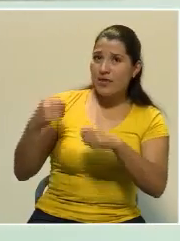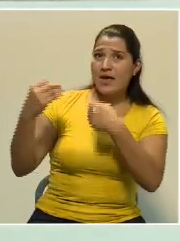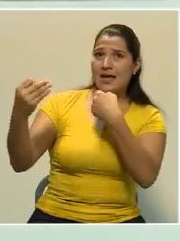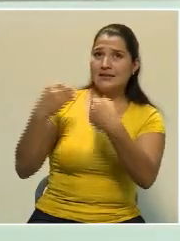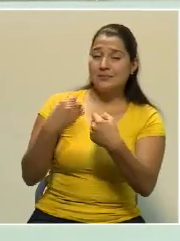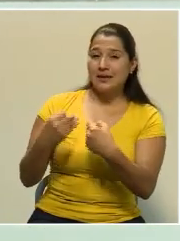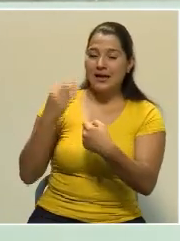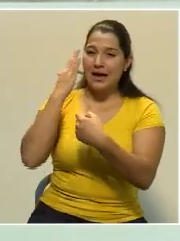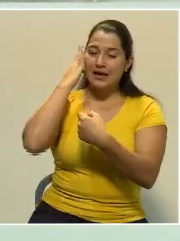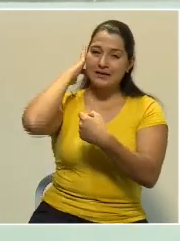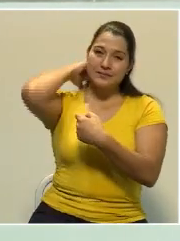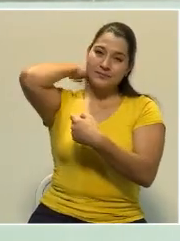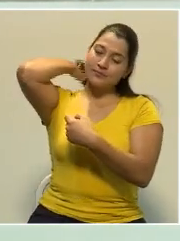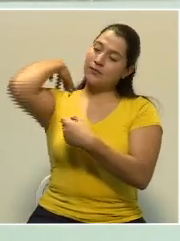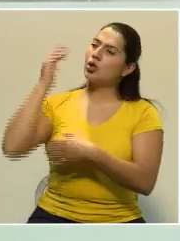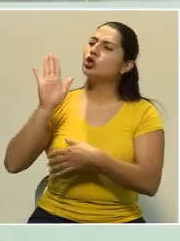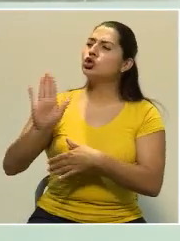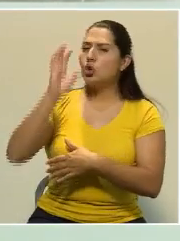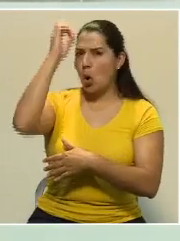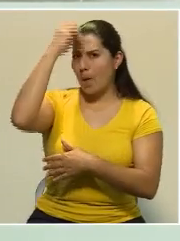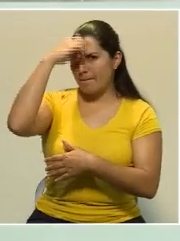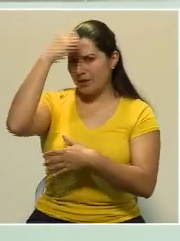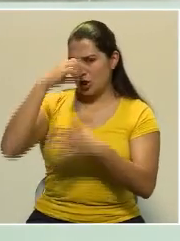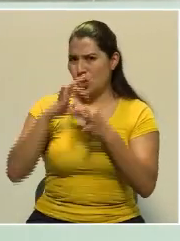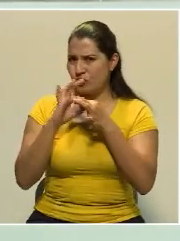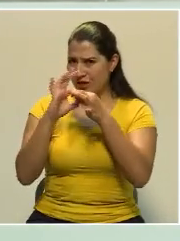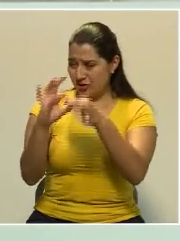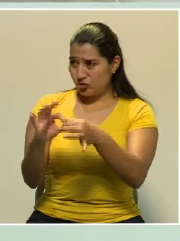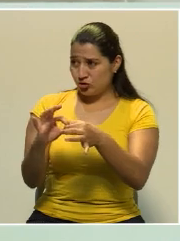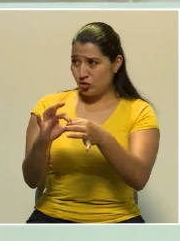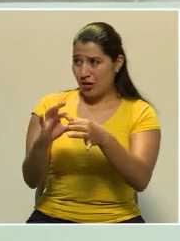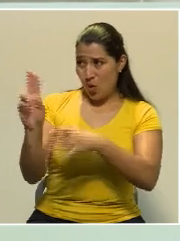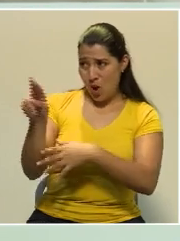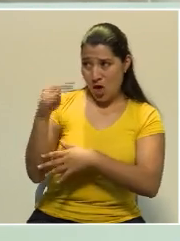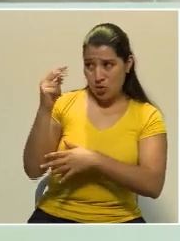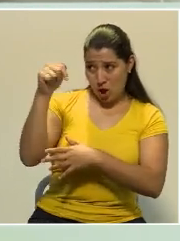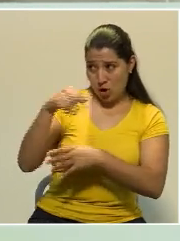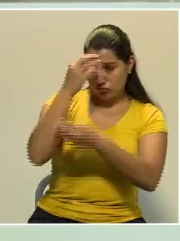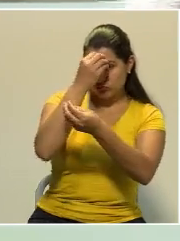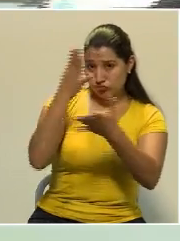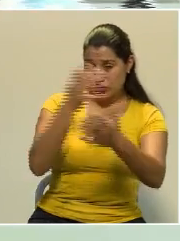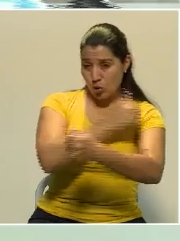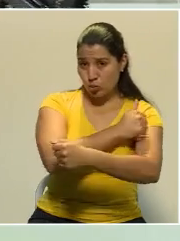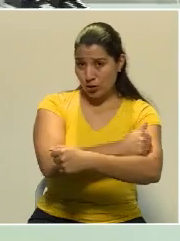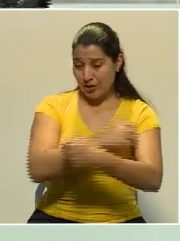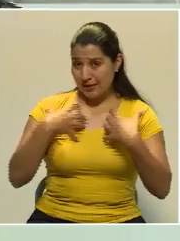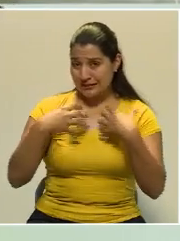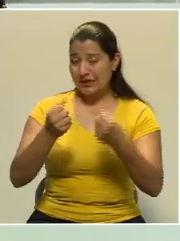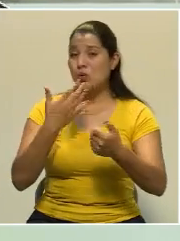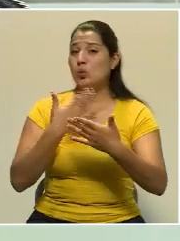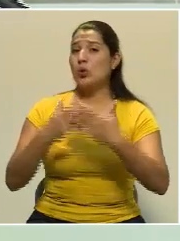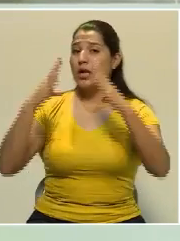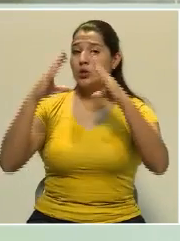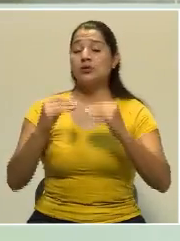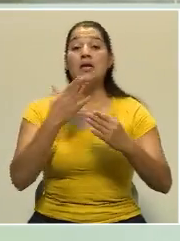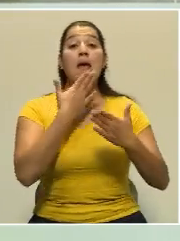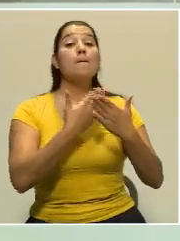y la versión de ustedes como Cámara del anuncio que se ha dado ya a conocer el día de hoy por las autoridades. Buenas noches. Buenas